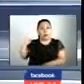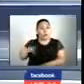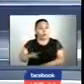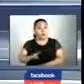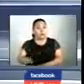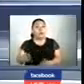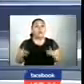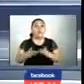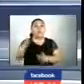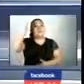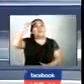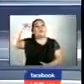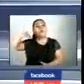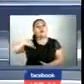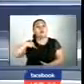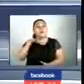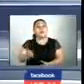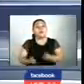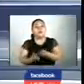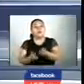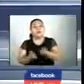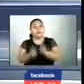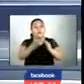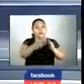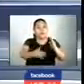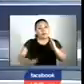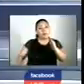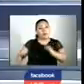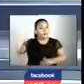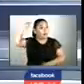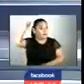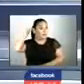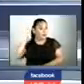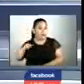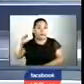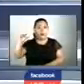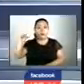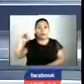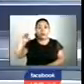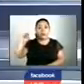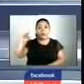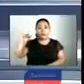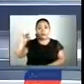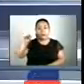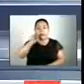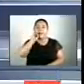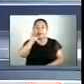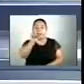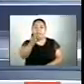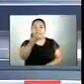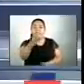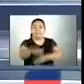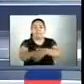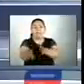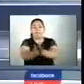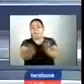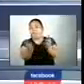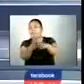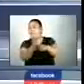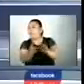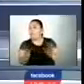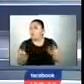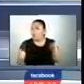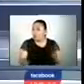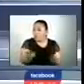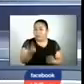la comisionada presidencial y representante del partido Nuevas Ideas, Carolina Recinos, asegura que habrá cambios dentro de este órgano de Estado. ¿De qué se